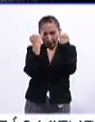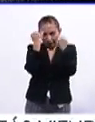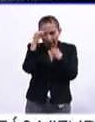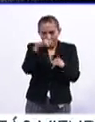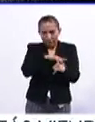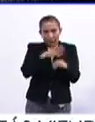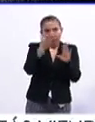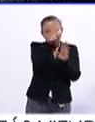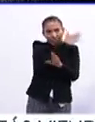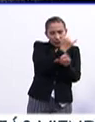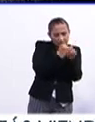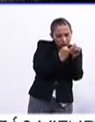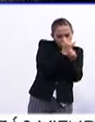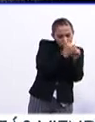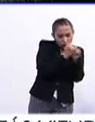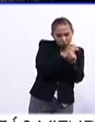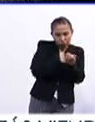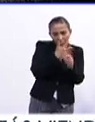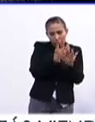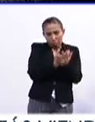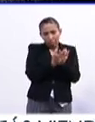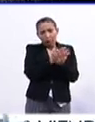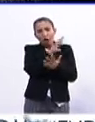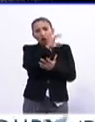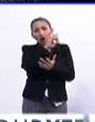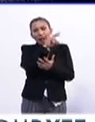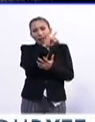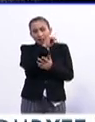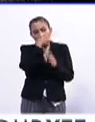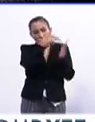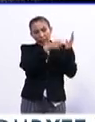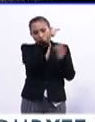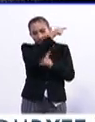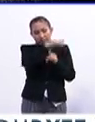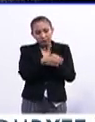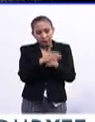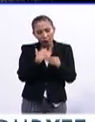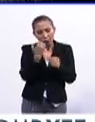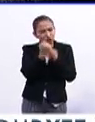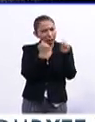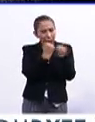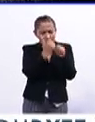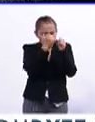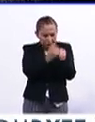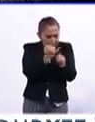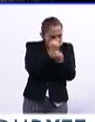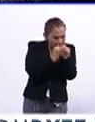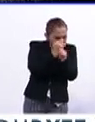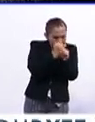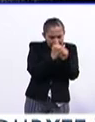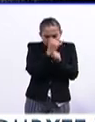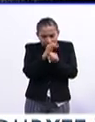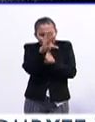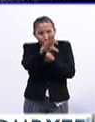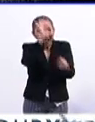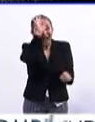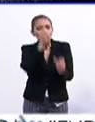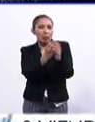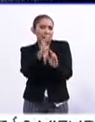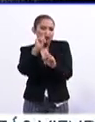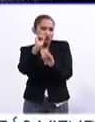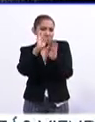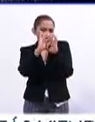en mis años de investigación que estuve retirada en la cordillera tengo un taller allá estoy muchos años en empresas de investigación y